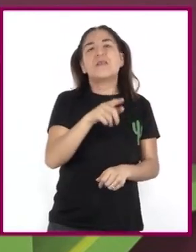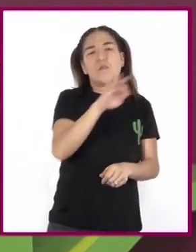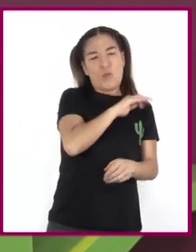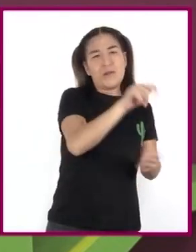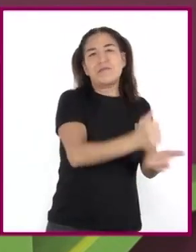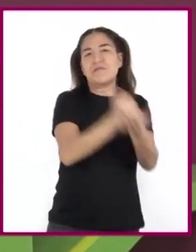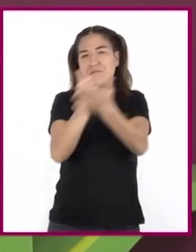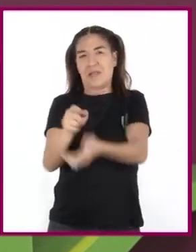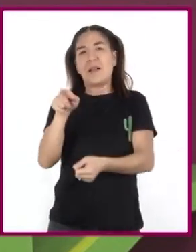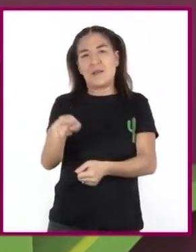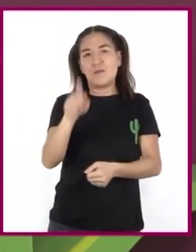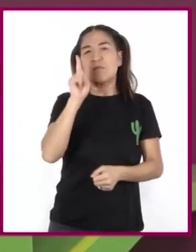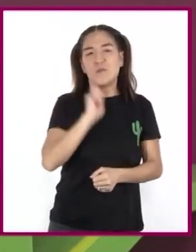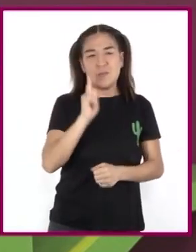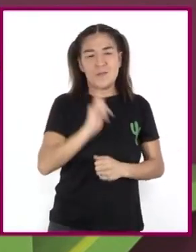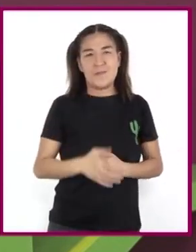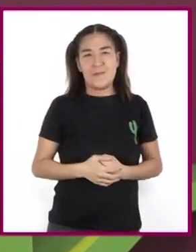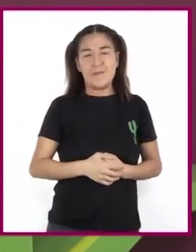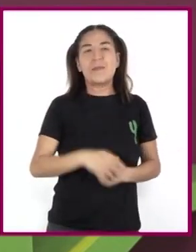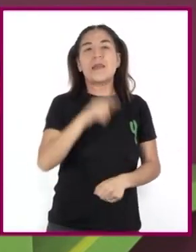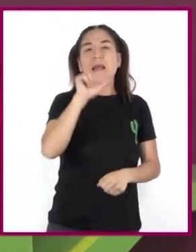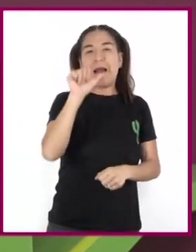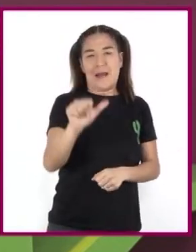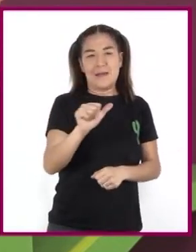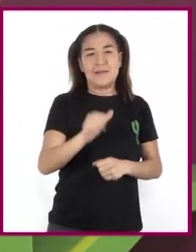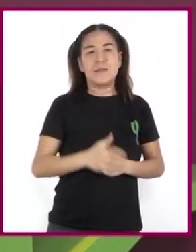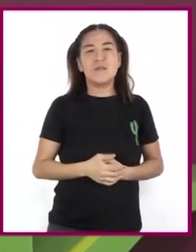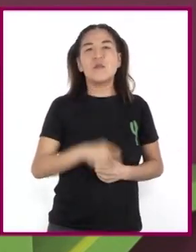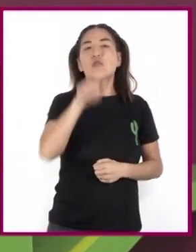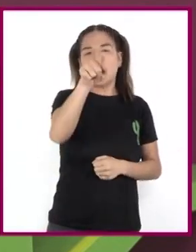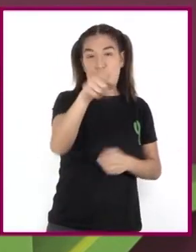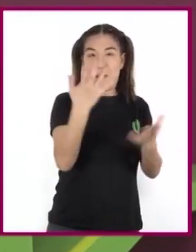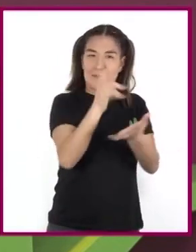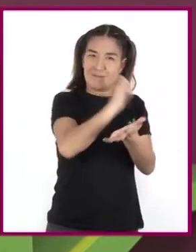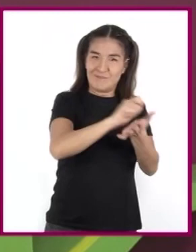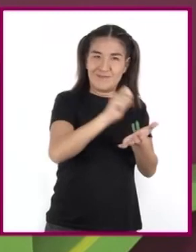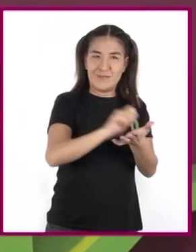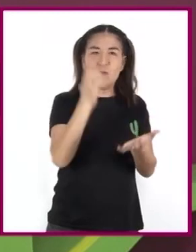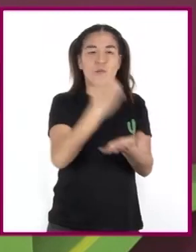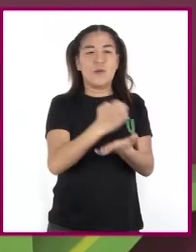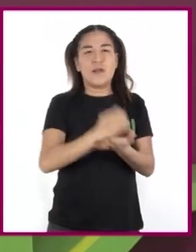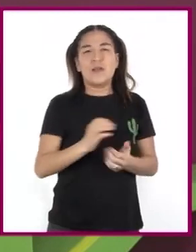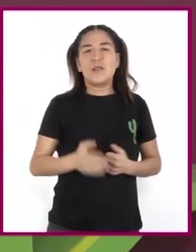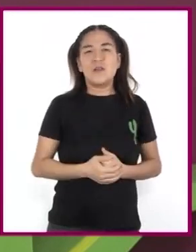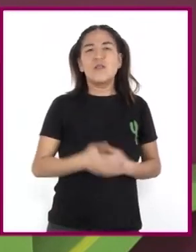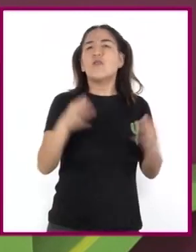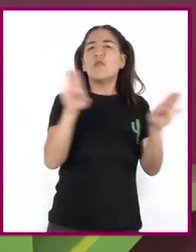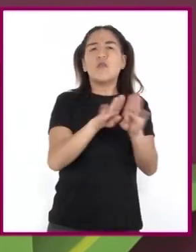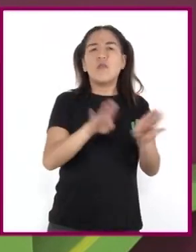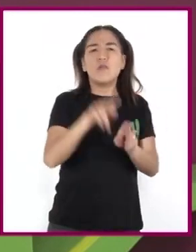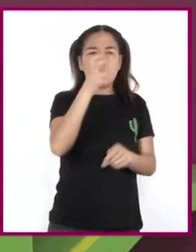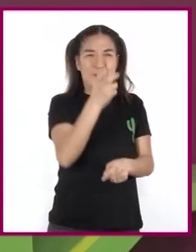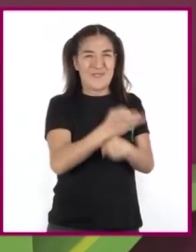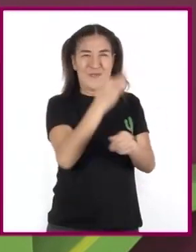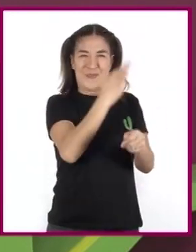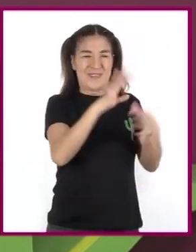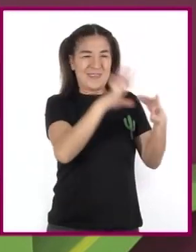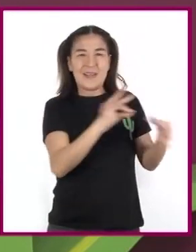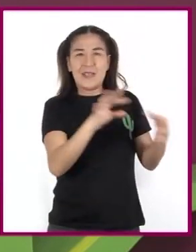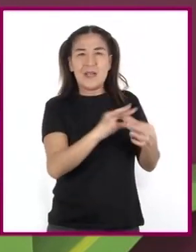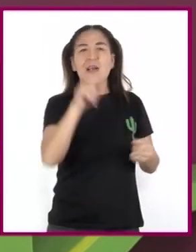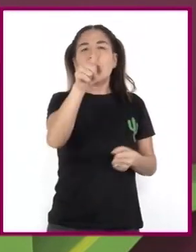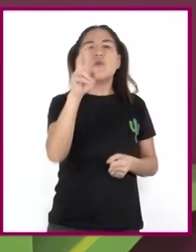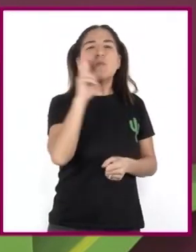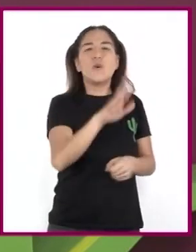hacia ellas. Inciso A. Expliquen en su cuaderno de qué manera se viola el derecho a la igualdad en el